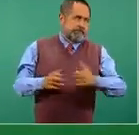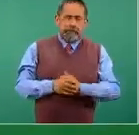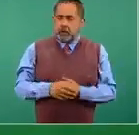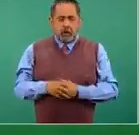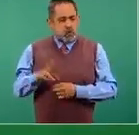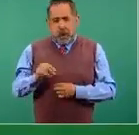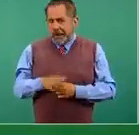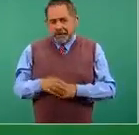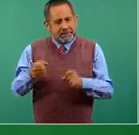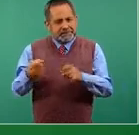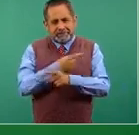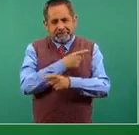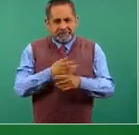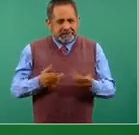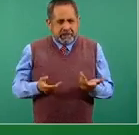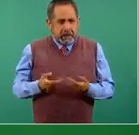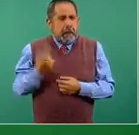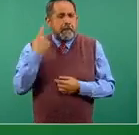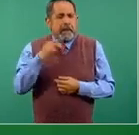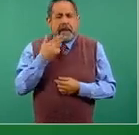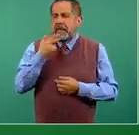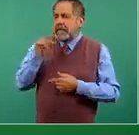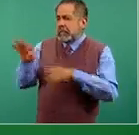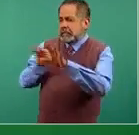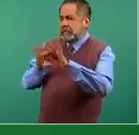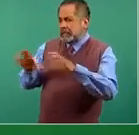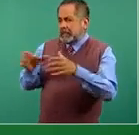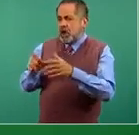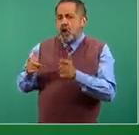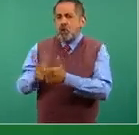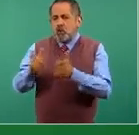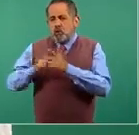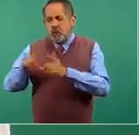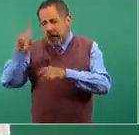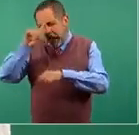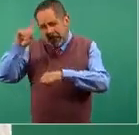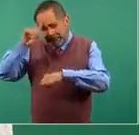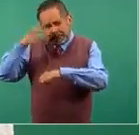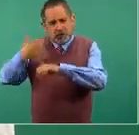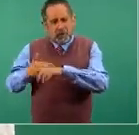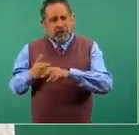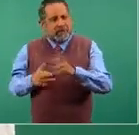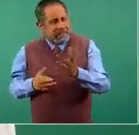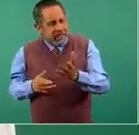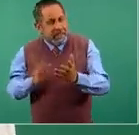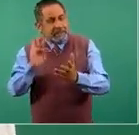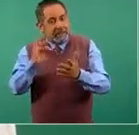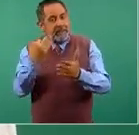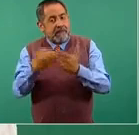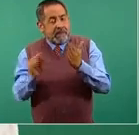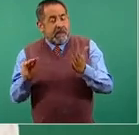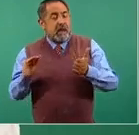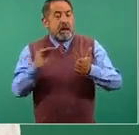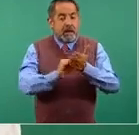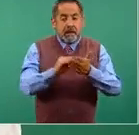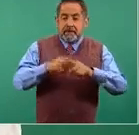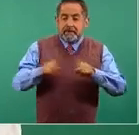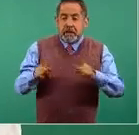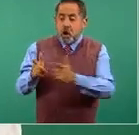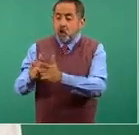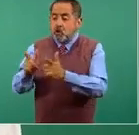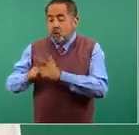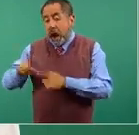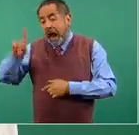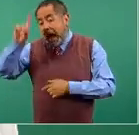de lugar, porque si no, no hubiéramos conformado un grupo técnico asesor. Quizá la pieza que no han ustedes incorporado es que una cosa es un grupo